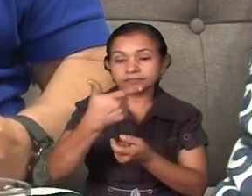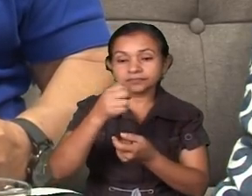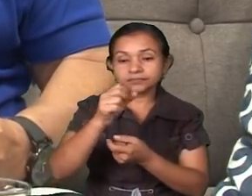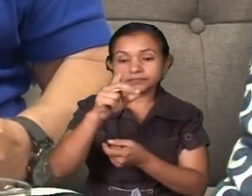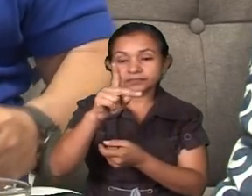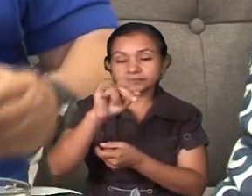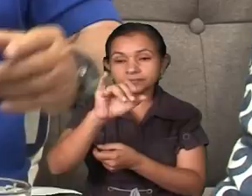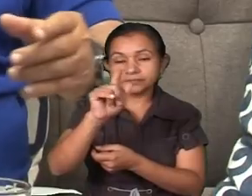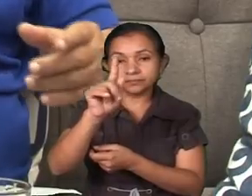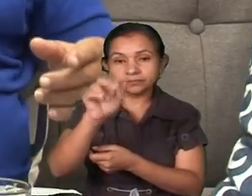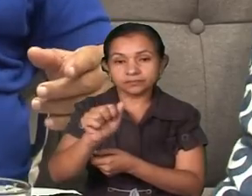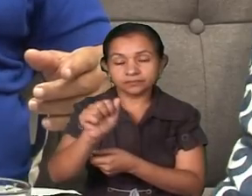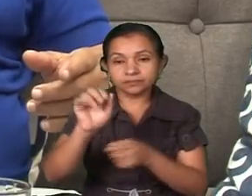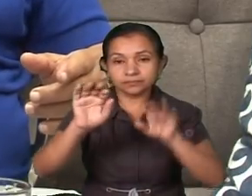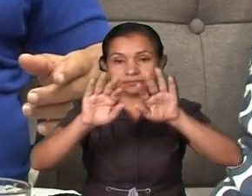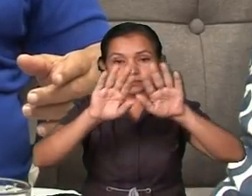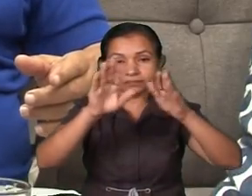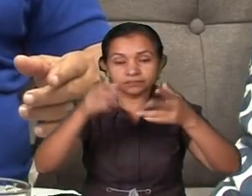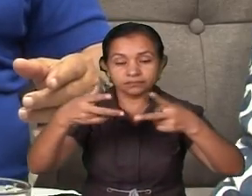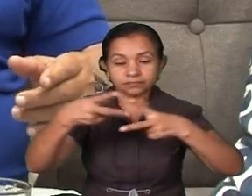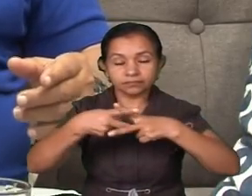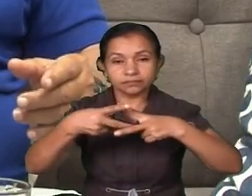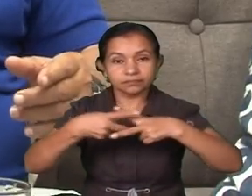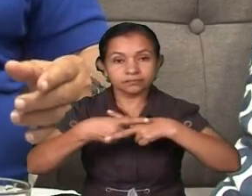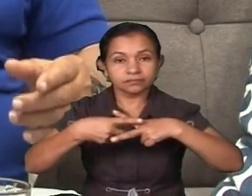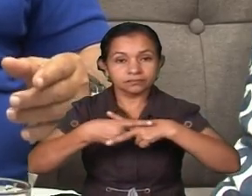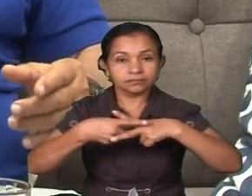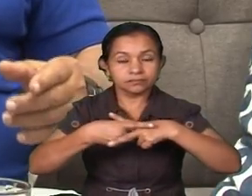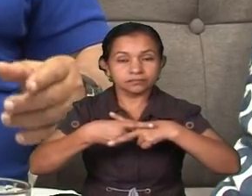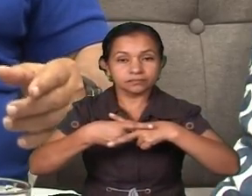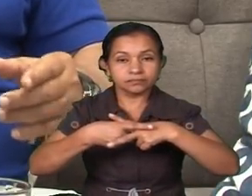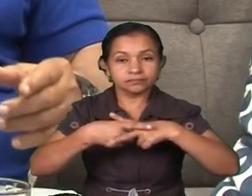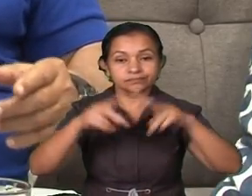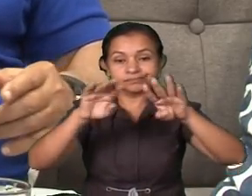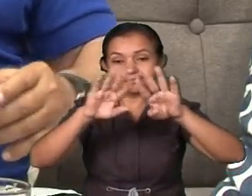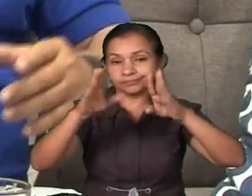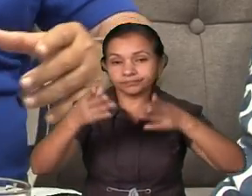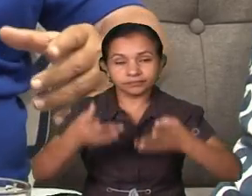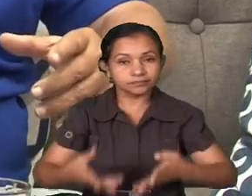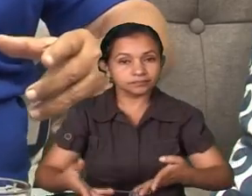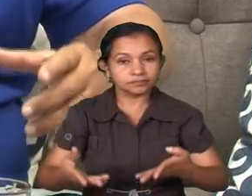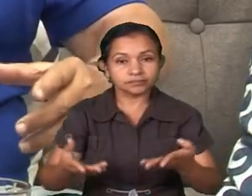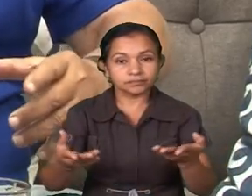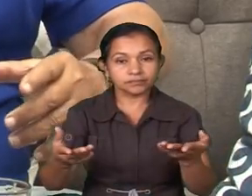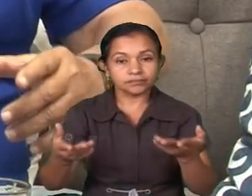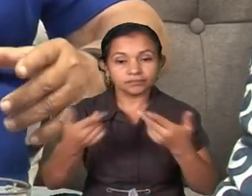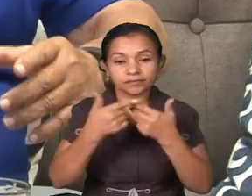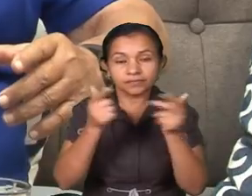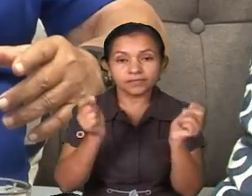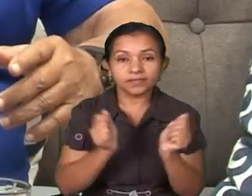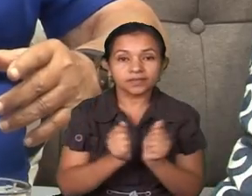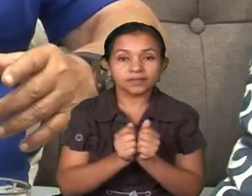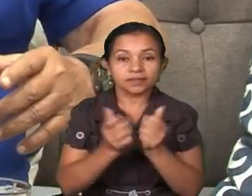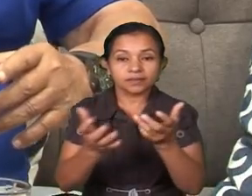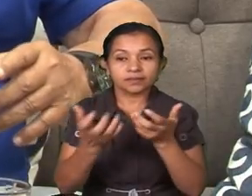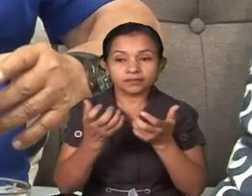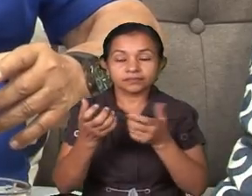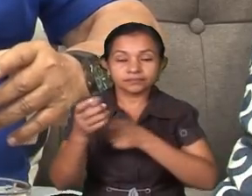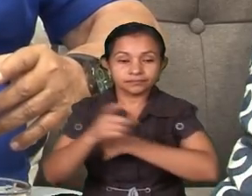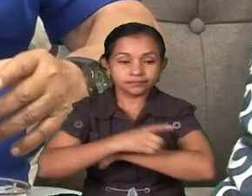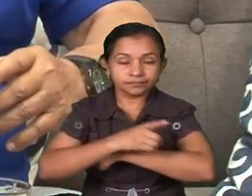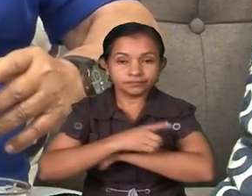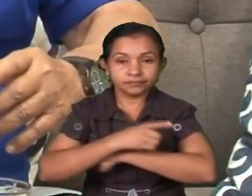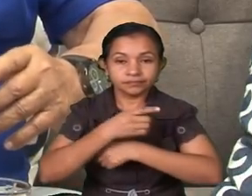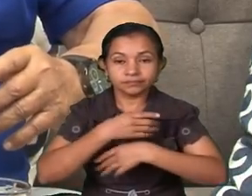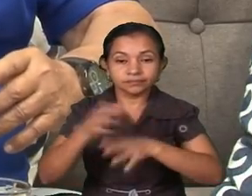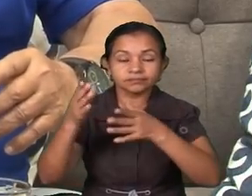Una lesbiana de esta gente. de esta gente, de este grupo que quería tumbar este gobierno para ir